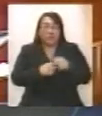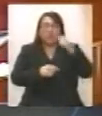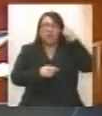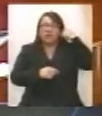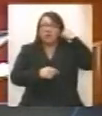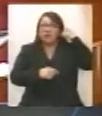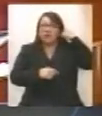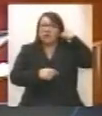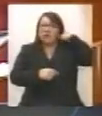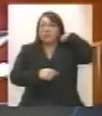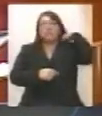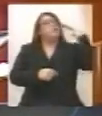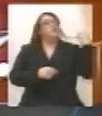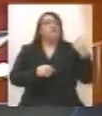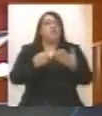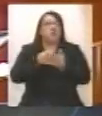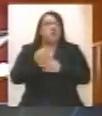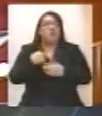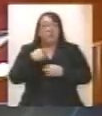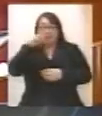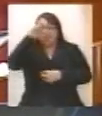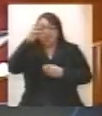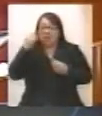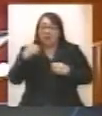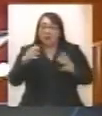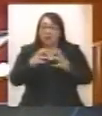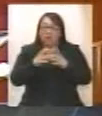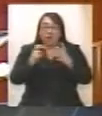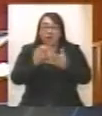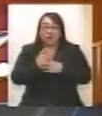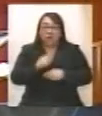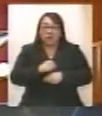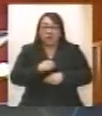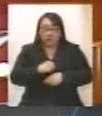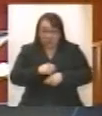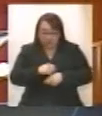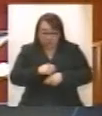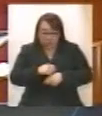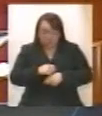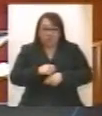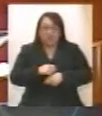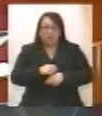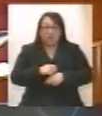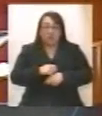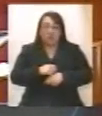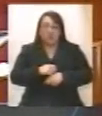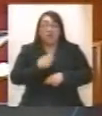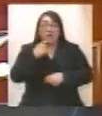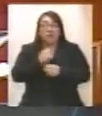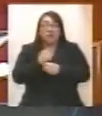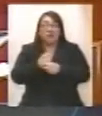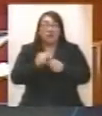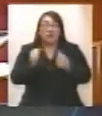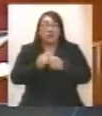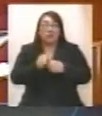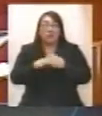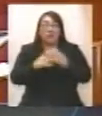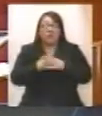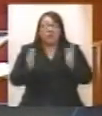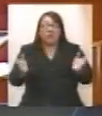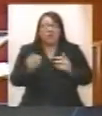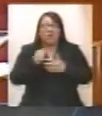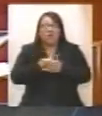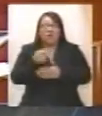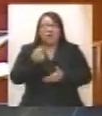Mi Perú, mediante el cual sectores como Educación, Interior y MIDIS están articulando estrategias para promover